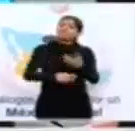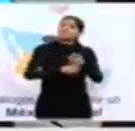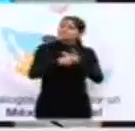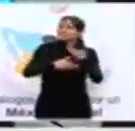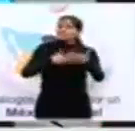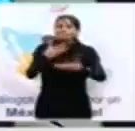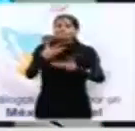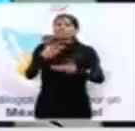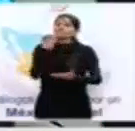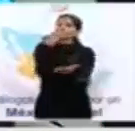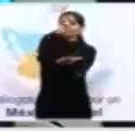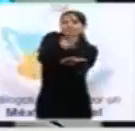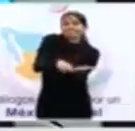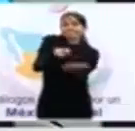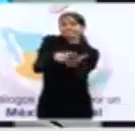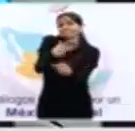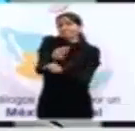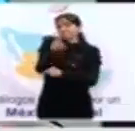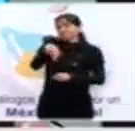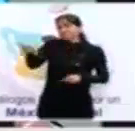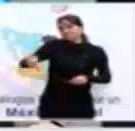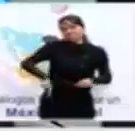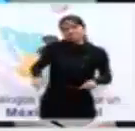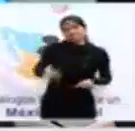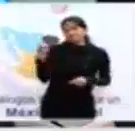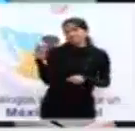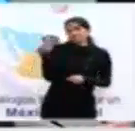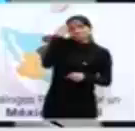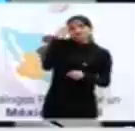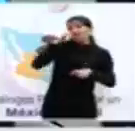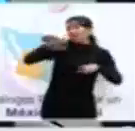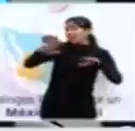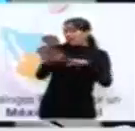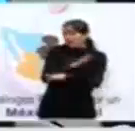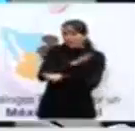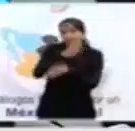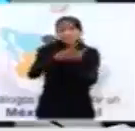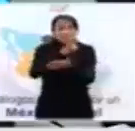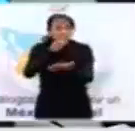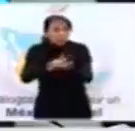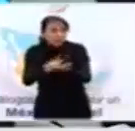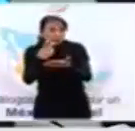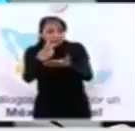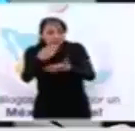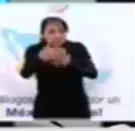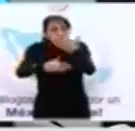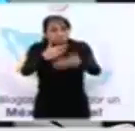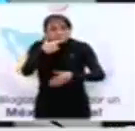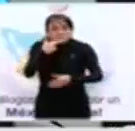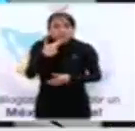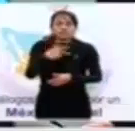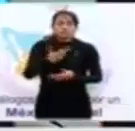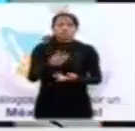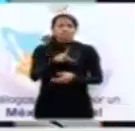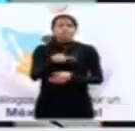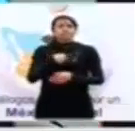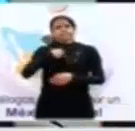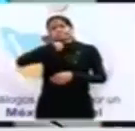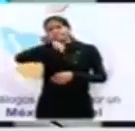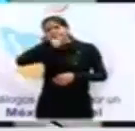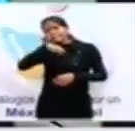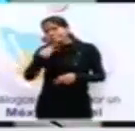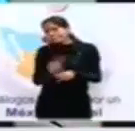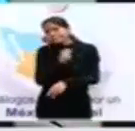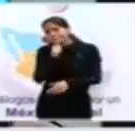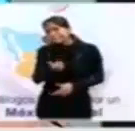tomó el pelo en esto de la reforma, nosotros hagamos a partir de estas mesas una serie de concursos de propuestas que